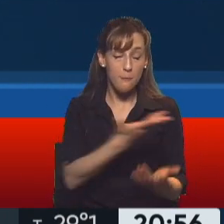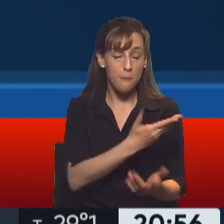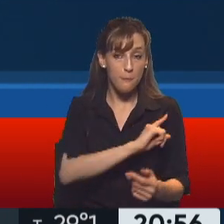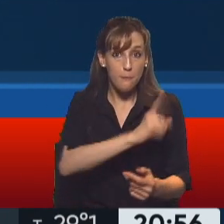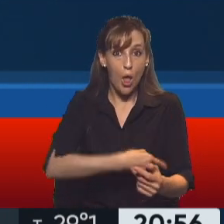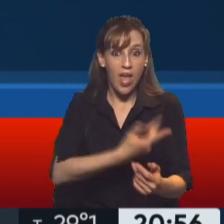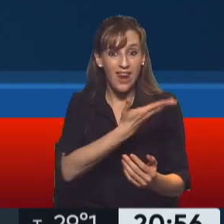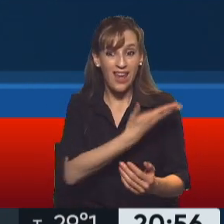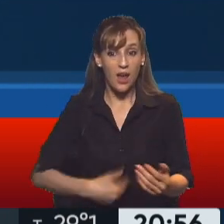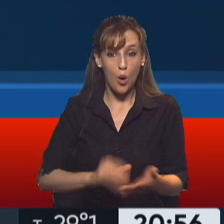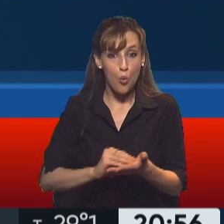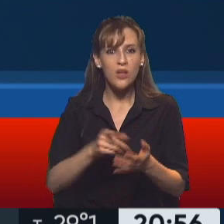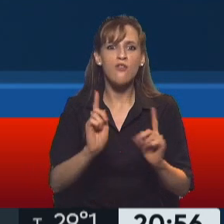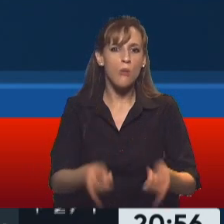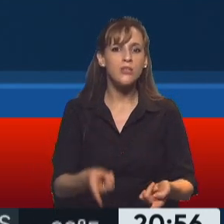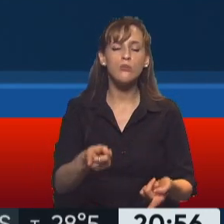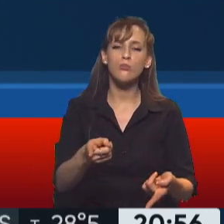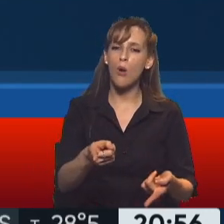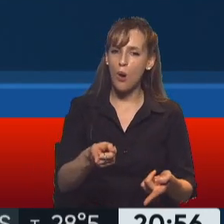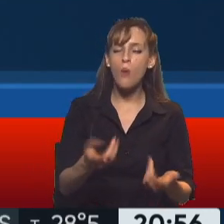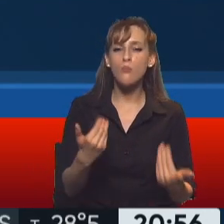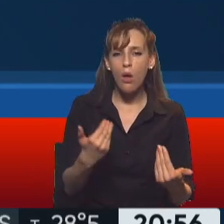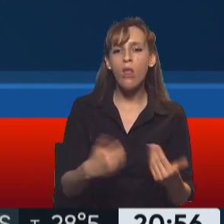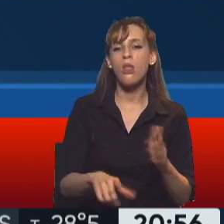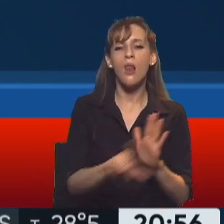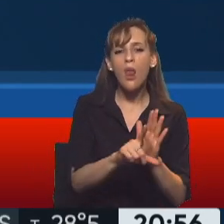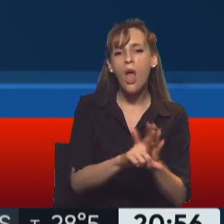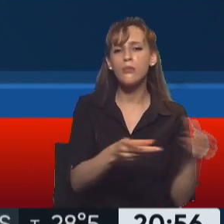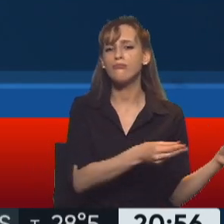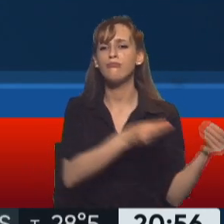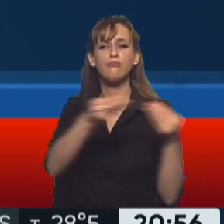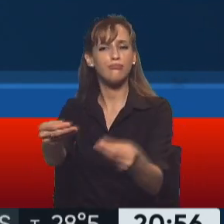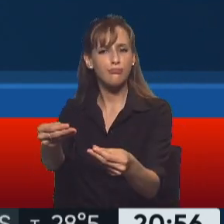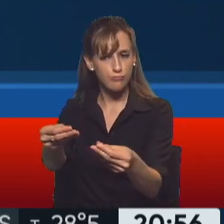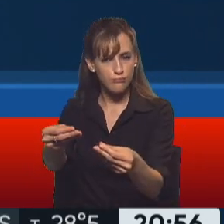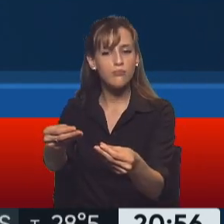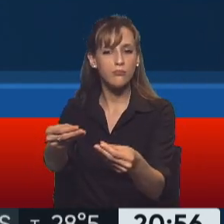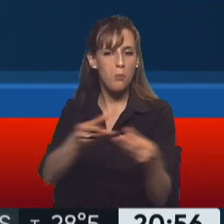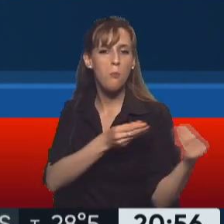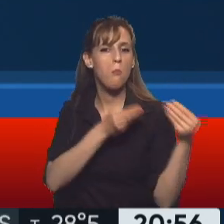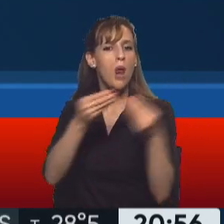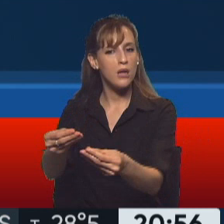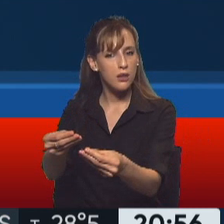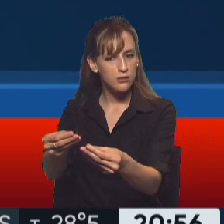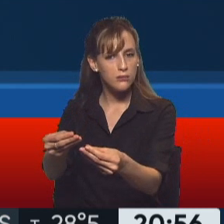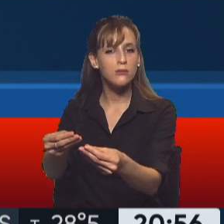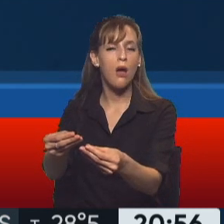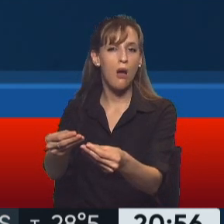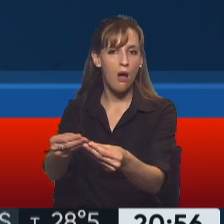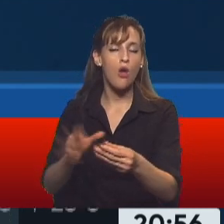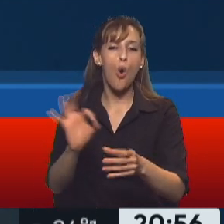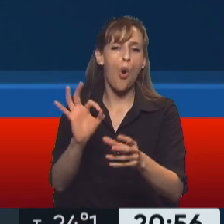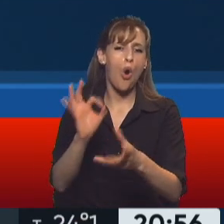puede presentar y sancionar todas las leyes, la más bonita que vos quieras, o que a los oyentes les